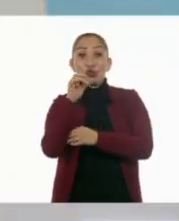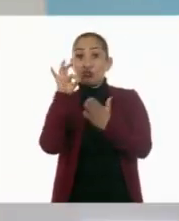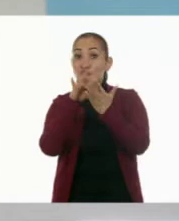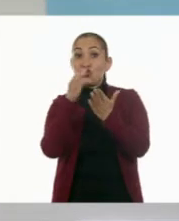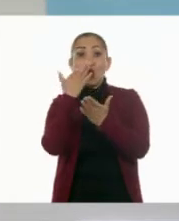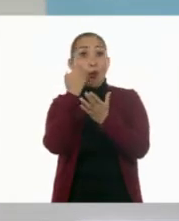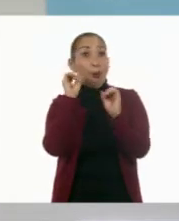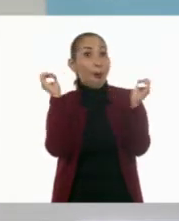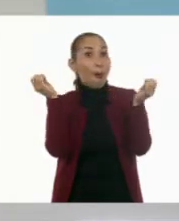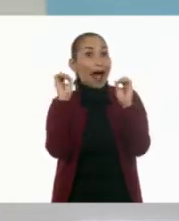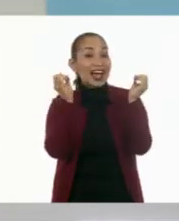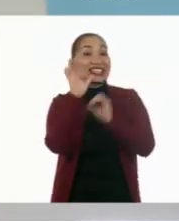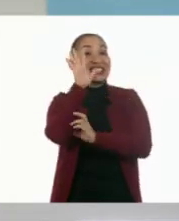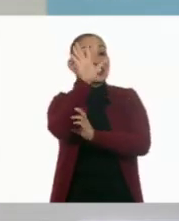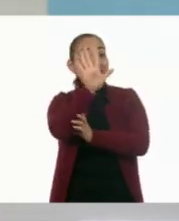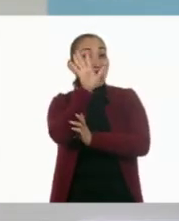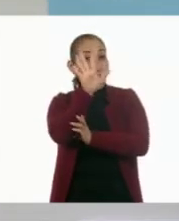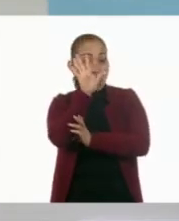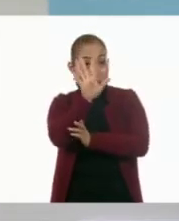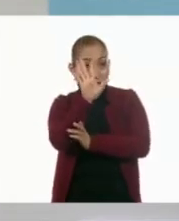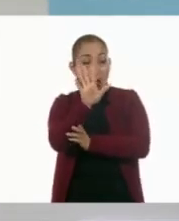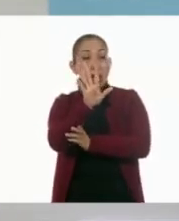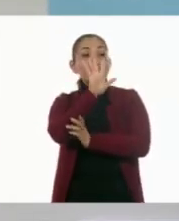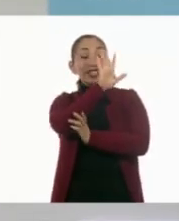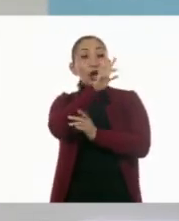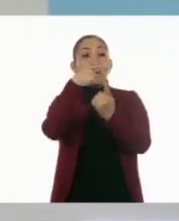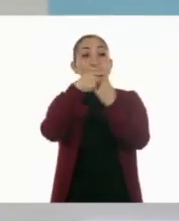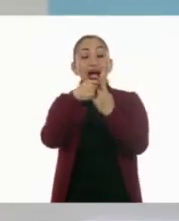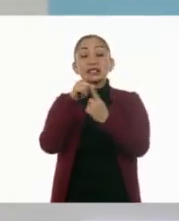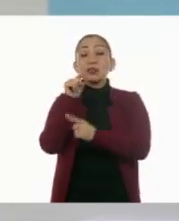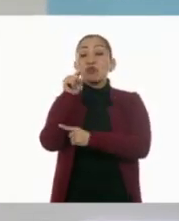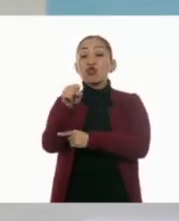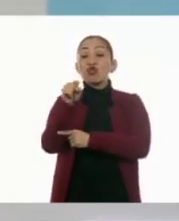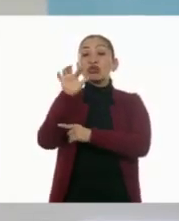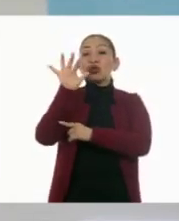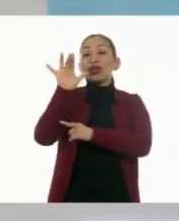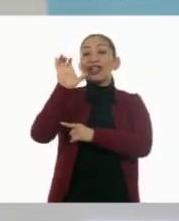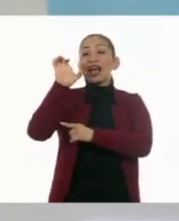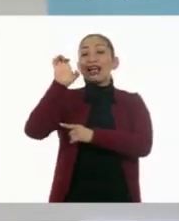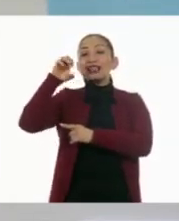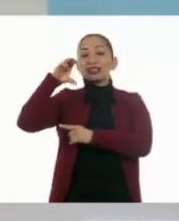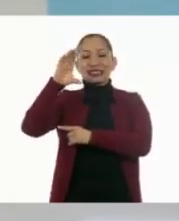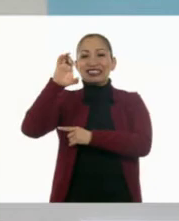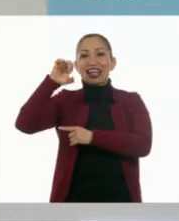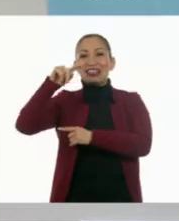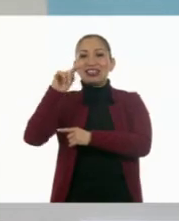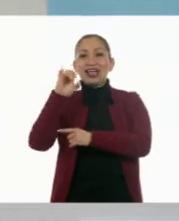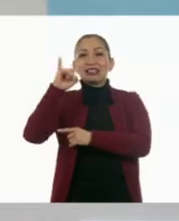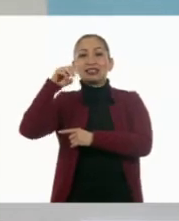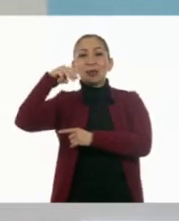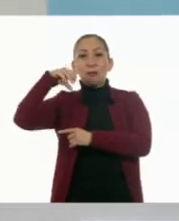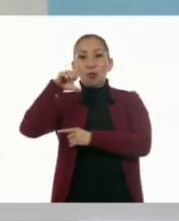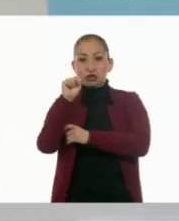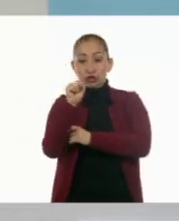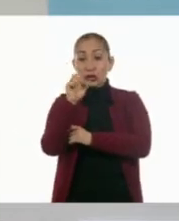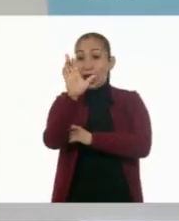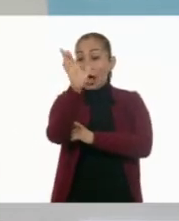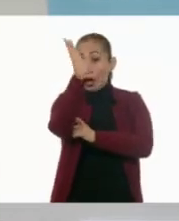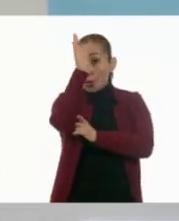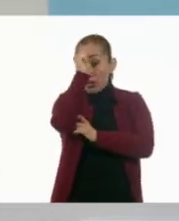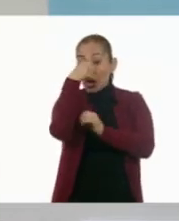punto. No tiene nada. Decía, entonces, ¿cuánto es 5 enteros más 50 centésimos? Sí. ¿Recuerdan que todos los